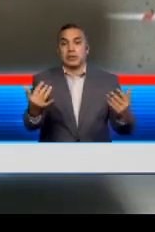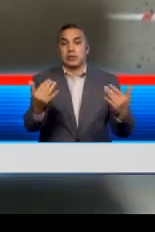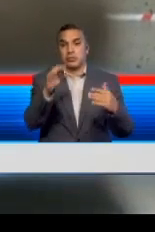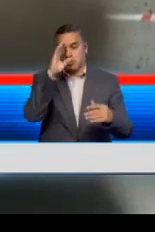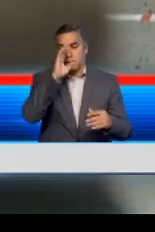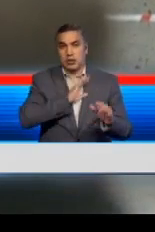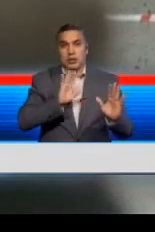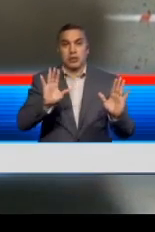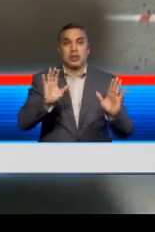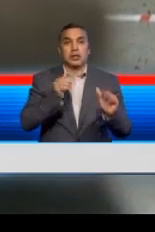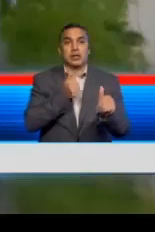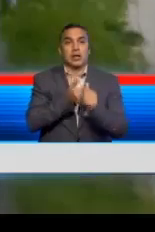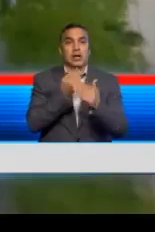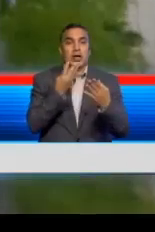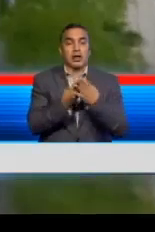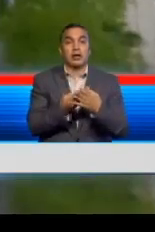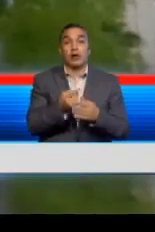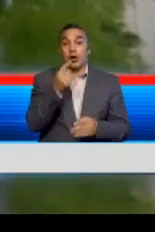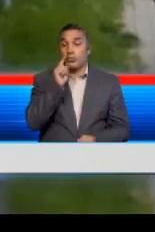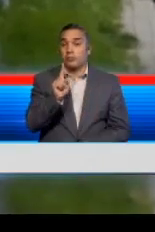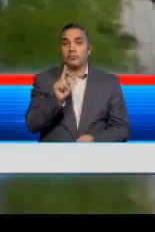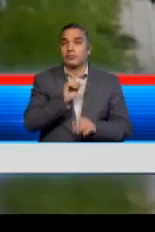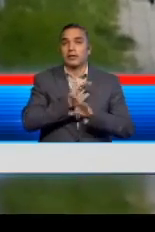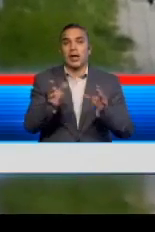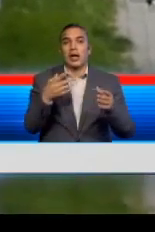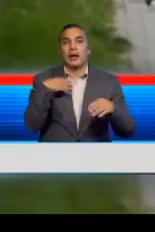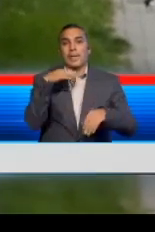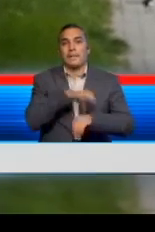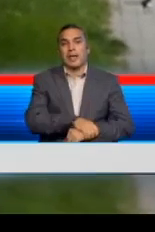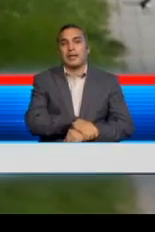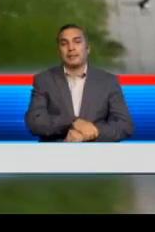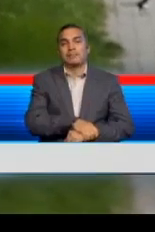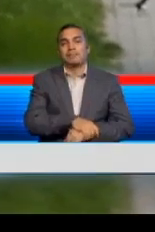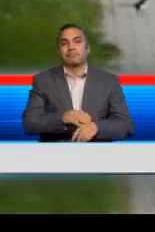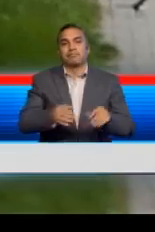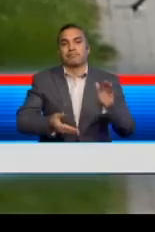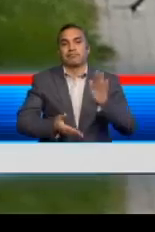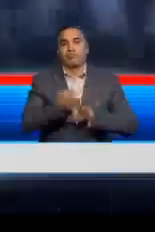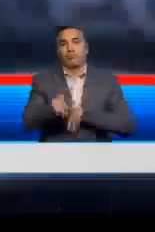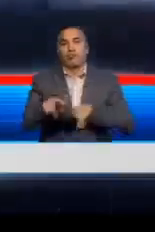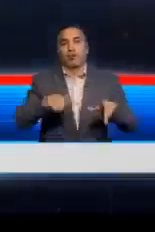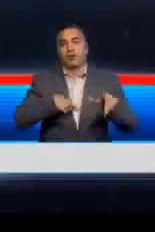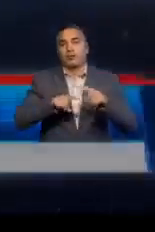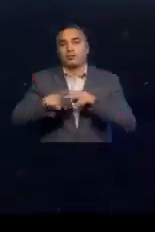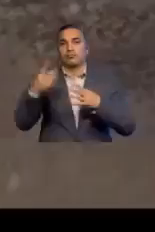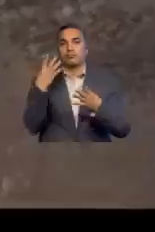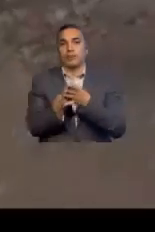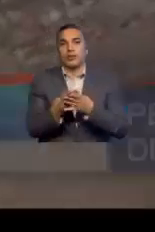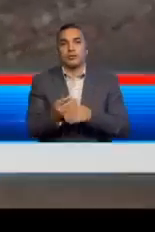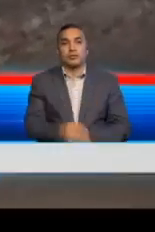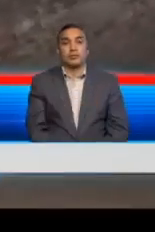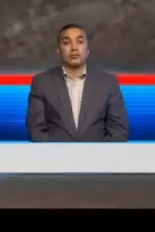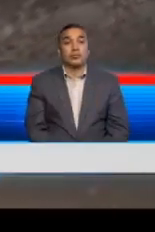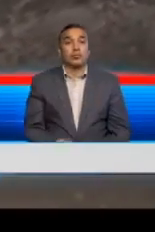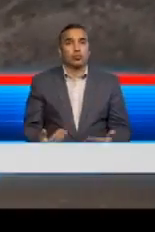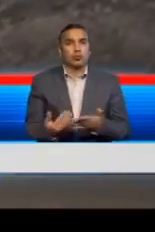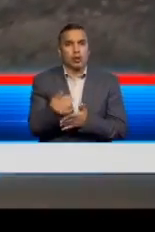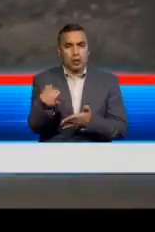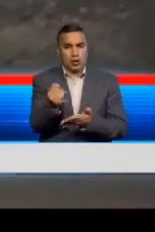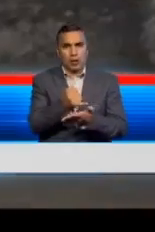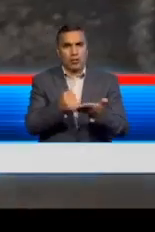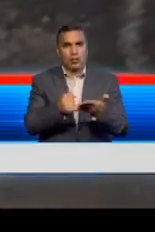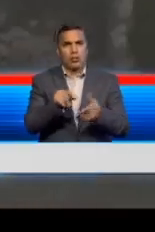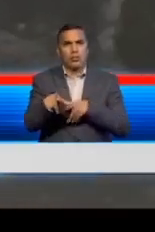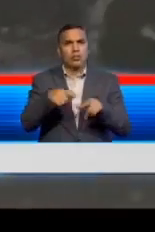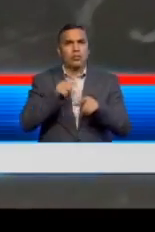policía cerca de la cárcel, el prófugo fue finalmente detenido y evacuado de la zona. Una nueva figura en las